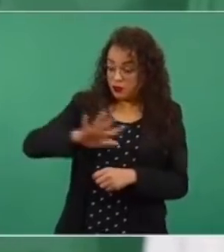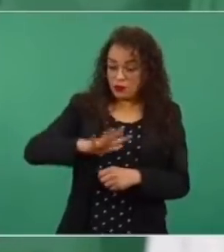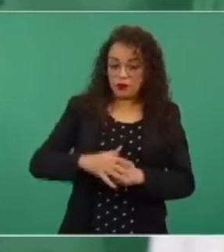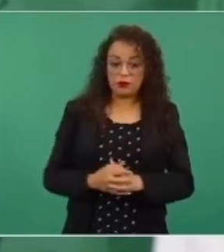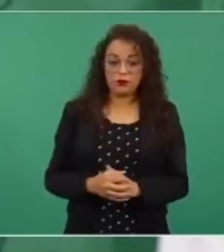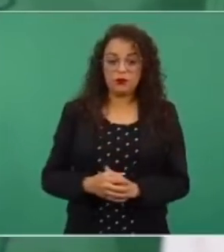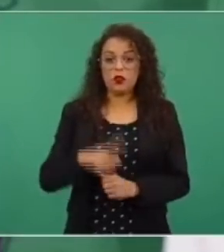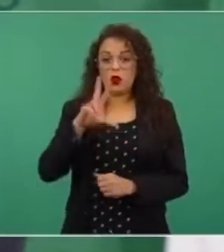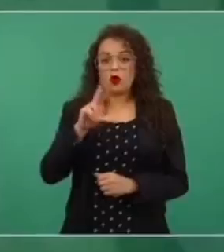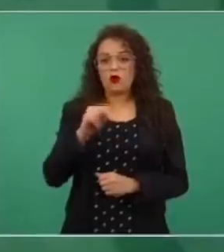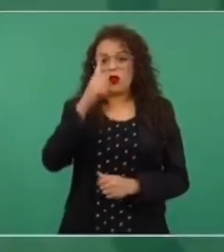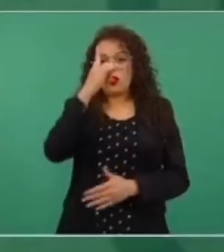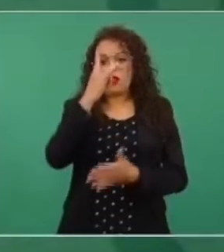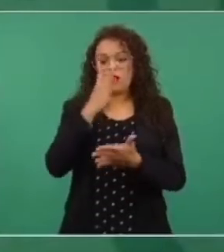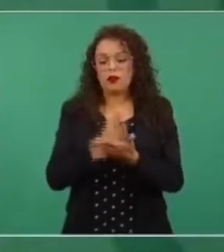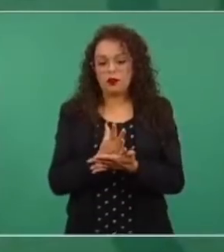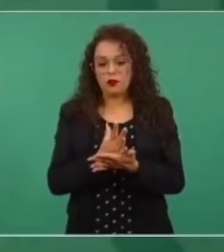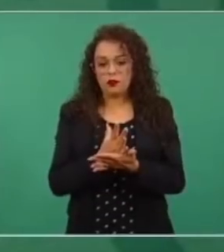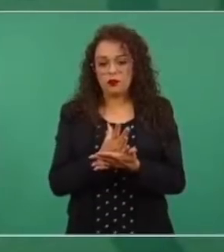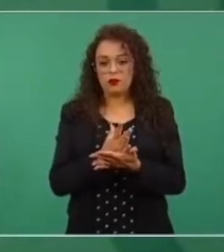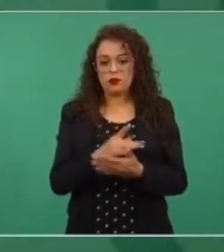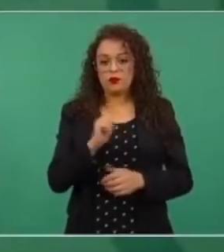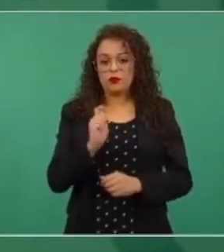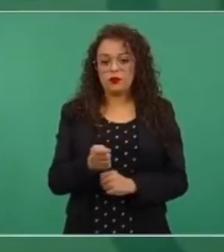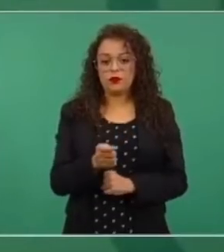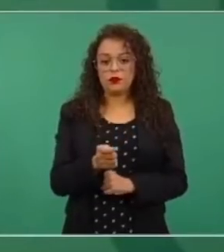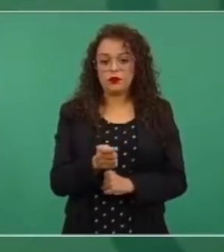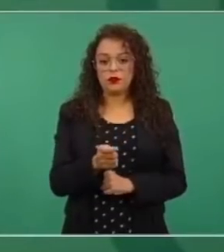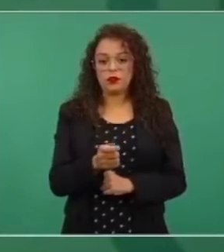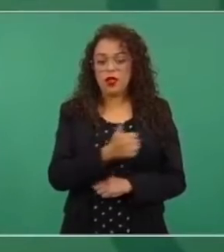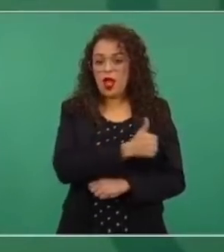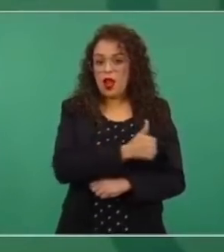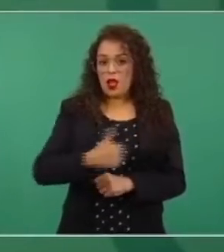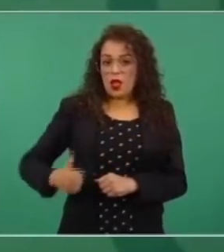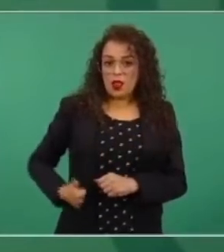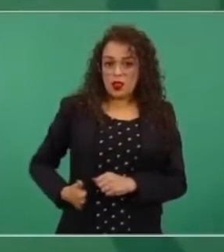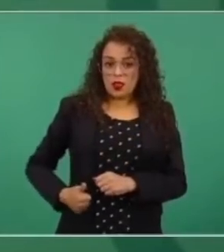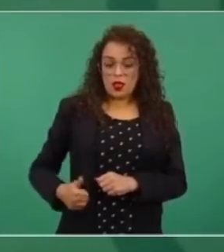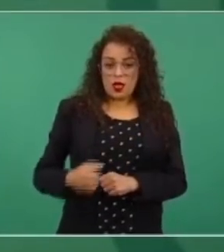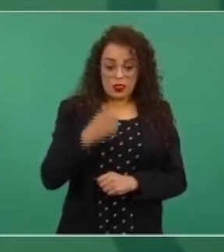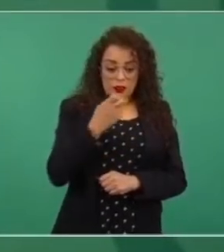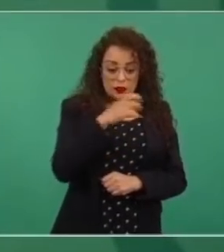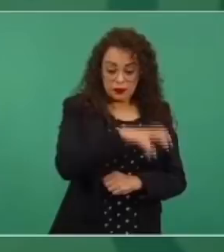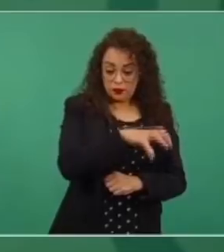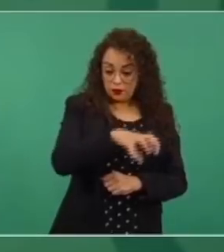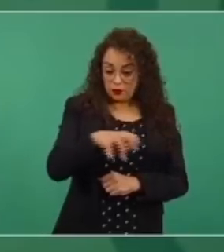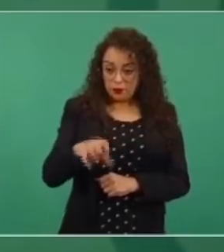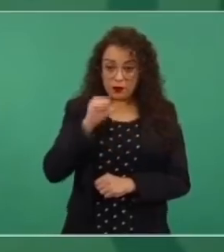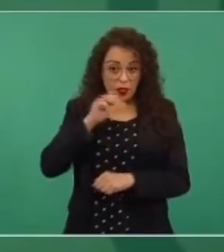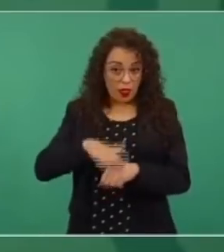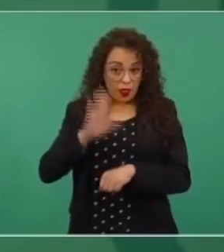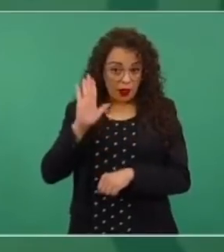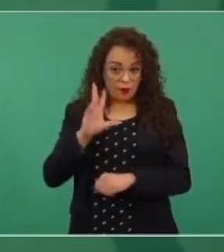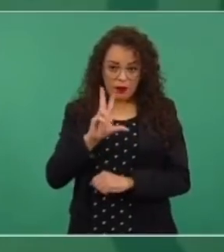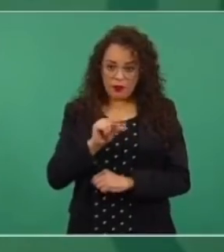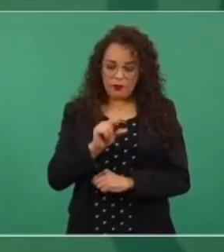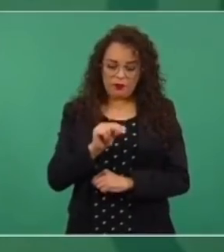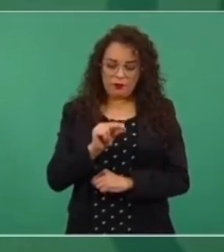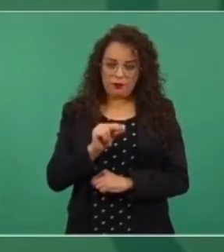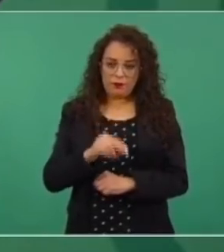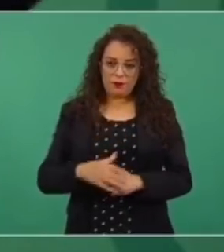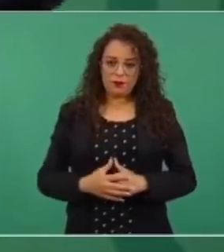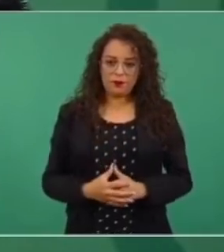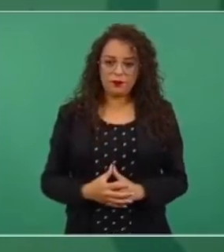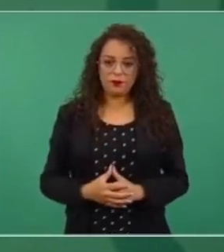lo que son las demarcaciones, ahora alcaldías. ¿Sí? No es